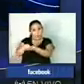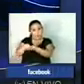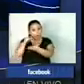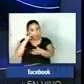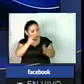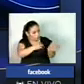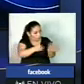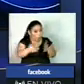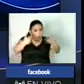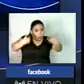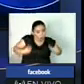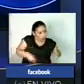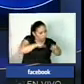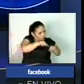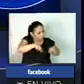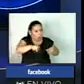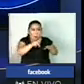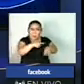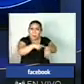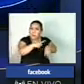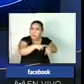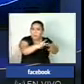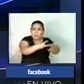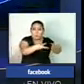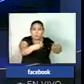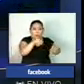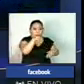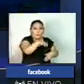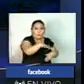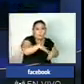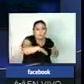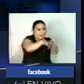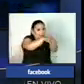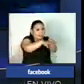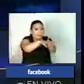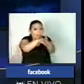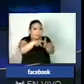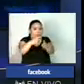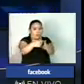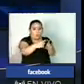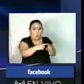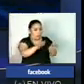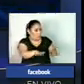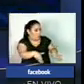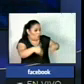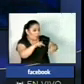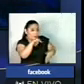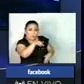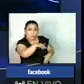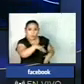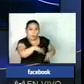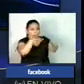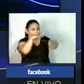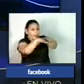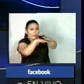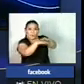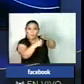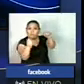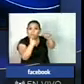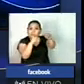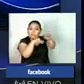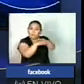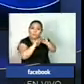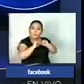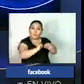descomposición luego de que una funeraria en Brooklyn debido a la falta de espacios en sus congeladores decidiera